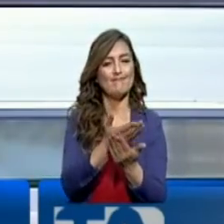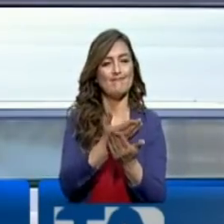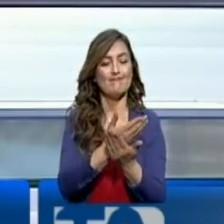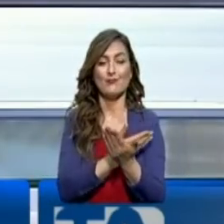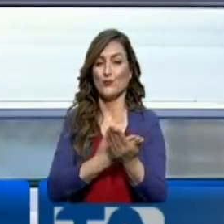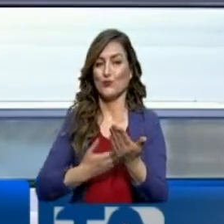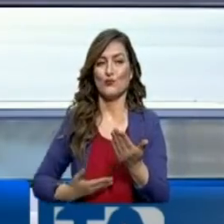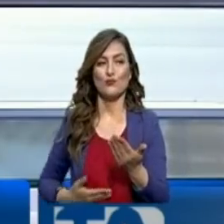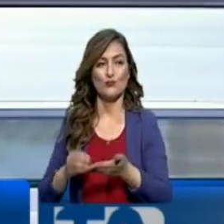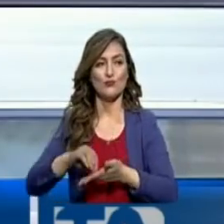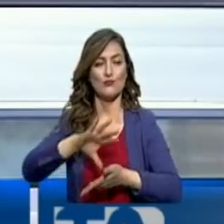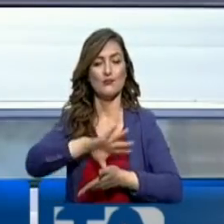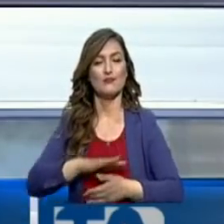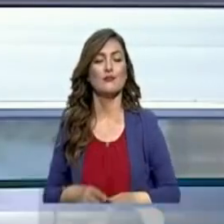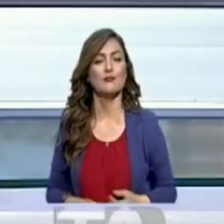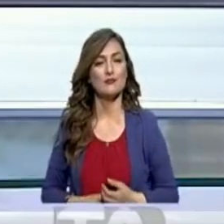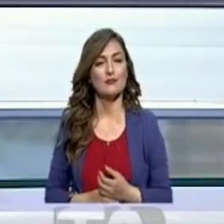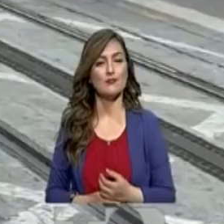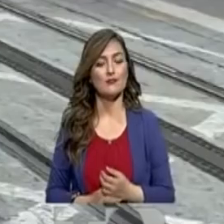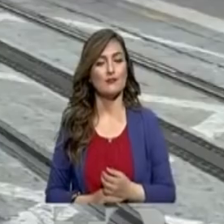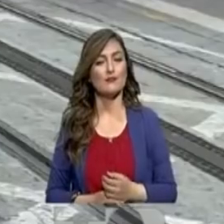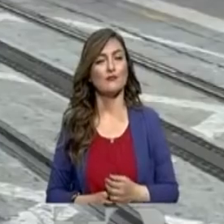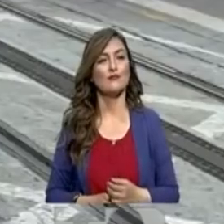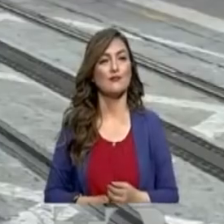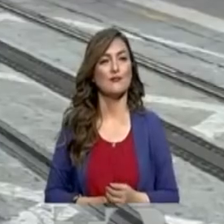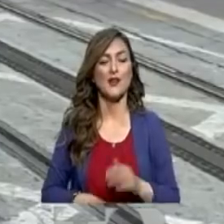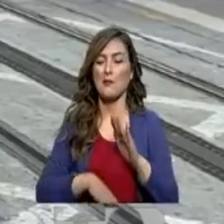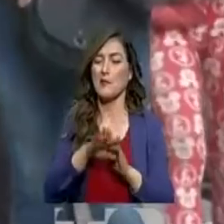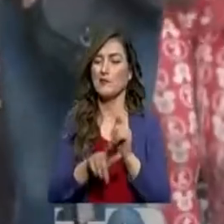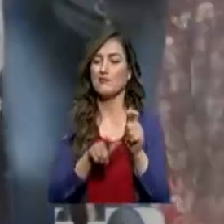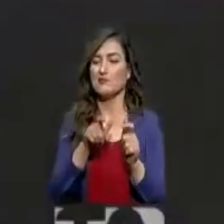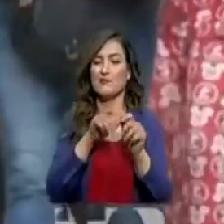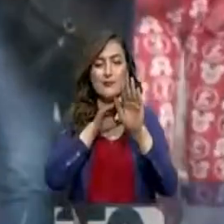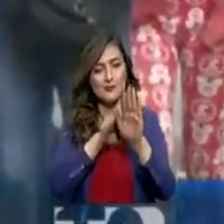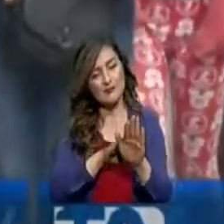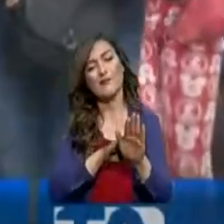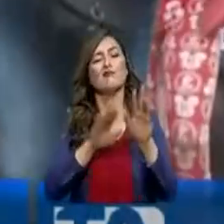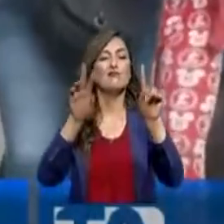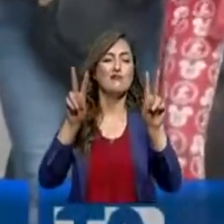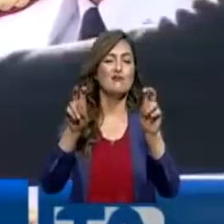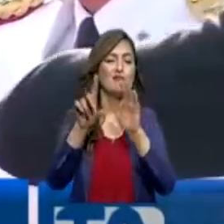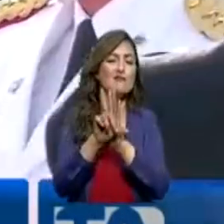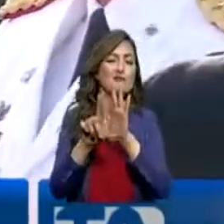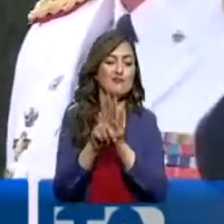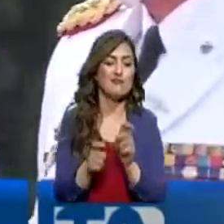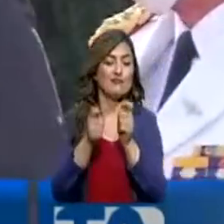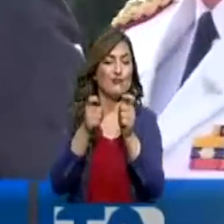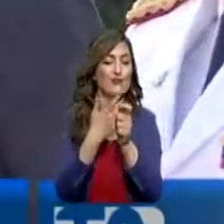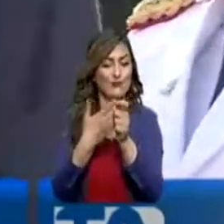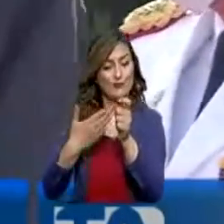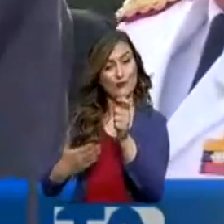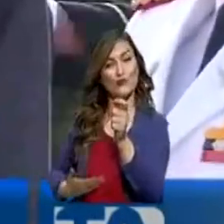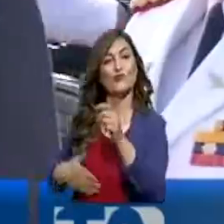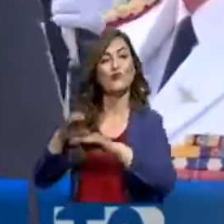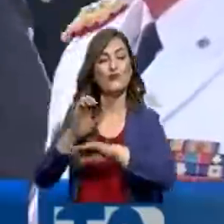de la República en la Asamblea Nacional. Son más los sectores que están a favor de la denominada mega ley que entregará el presidente de